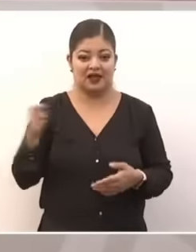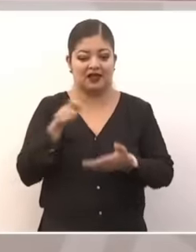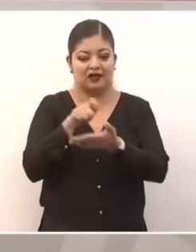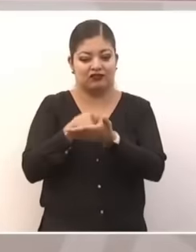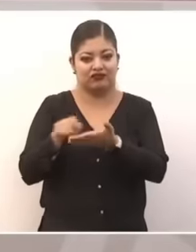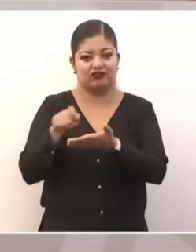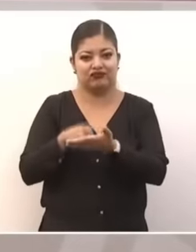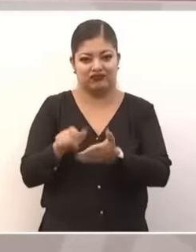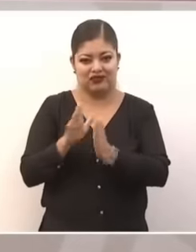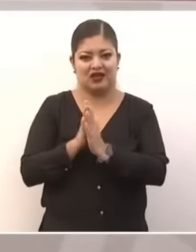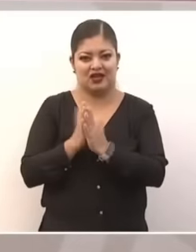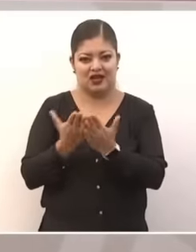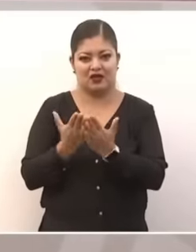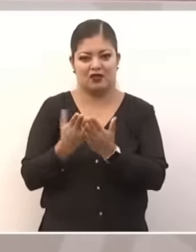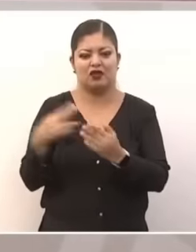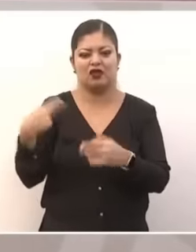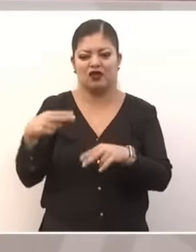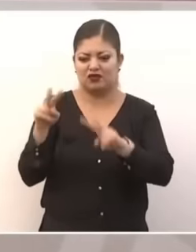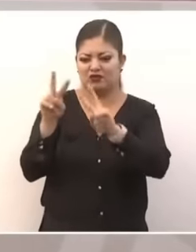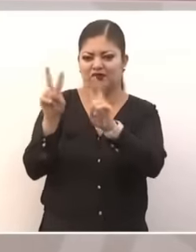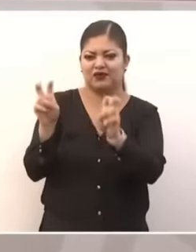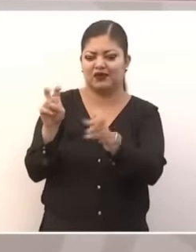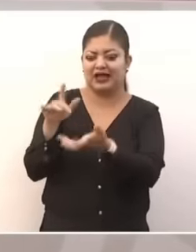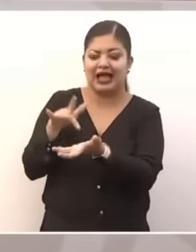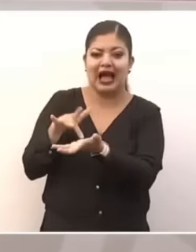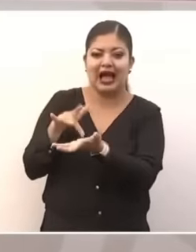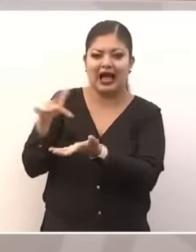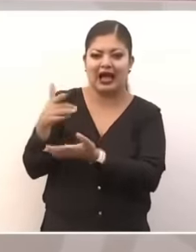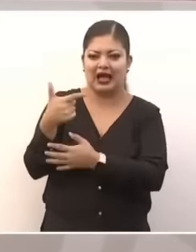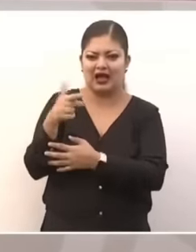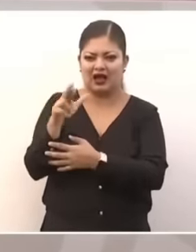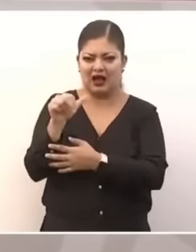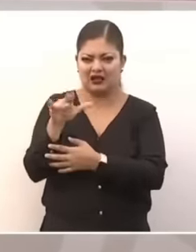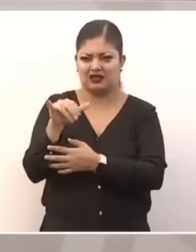libro que tituló Gracias, que está por aquí.